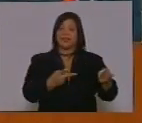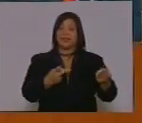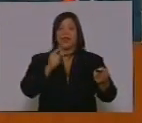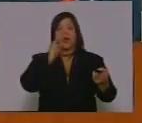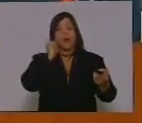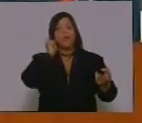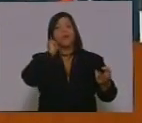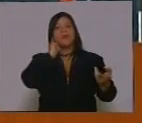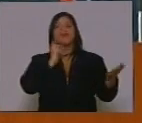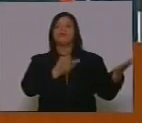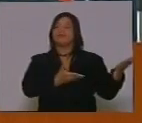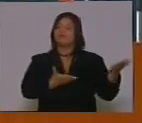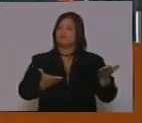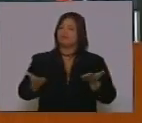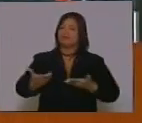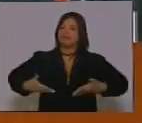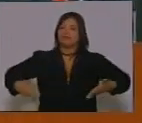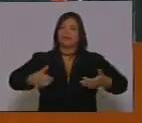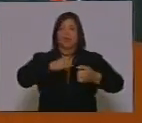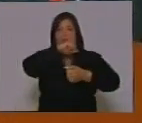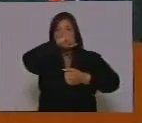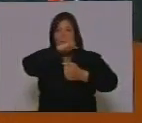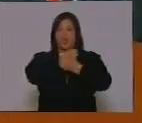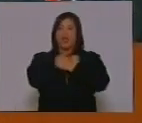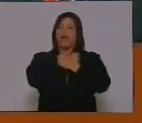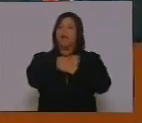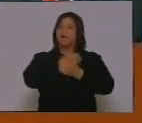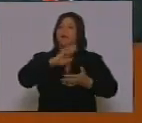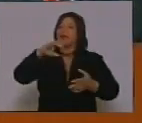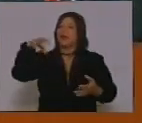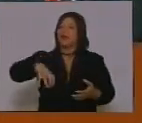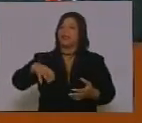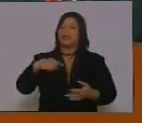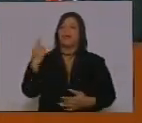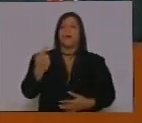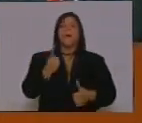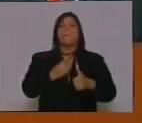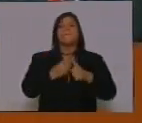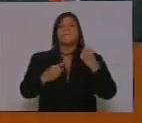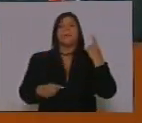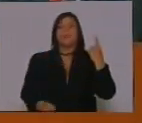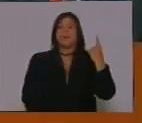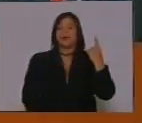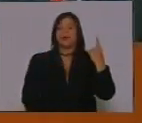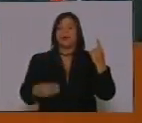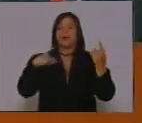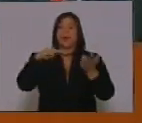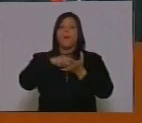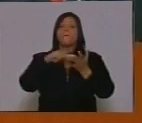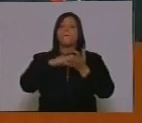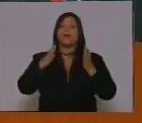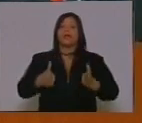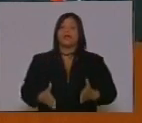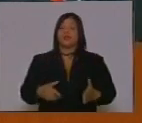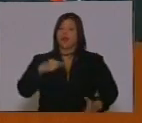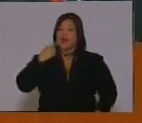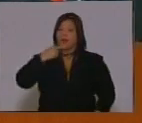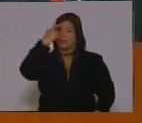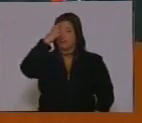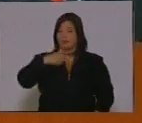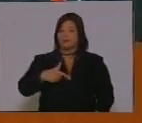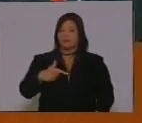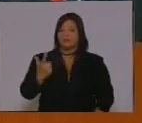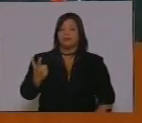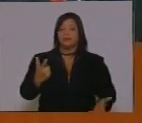bienvenidas para este amado estado. Primero que nada, quiero hablar como mirandino. Y como